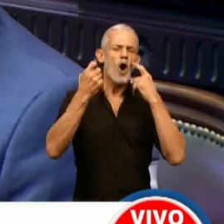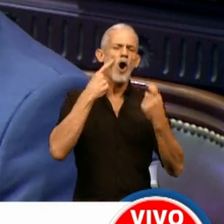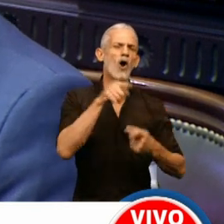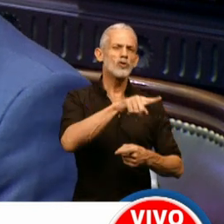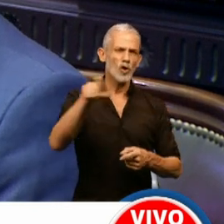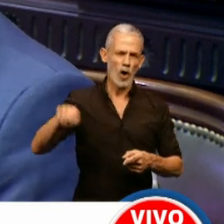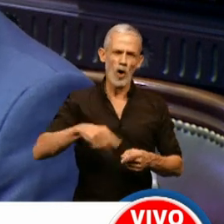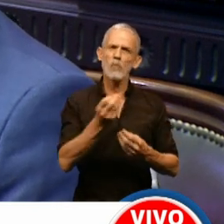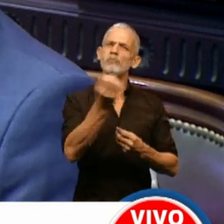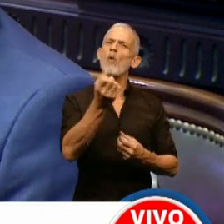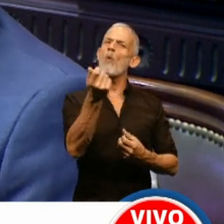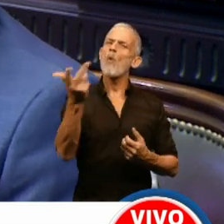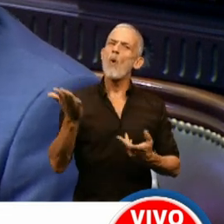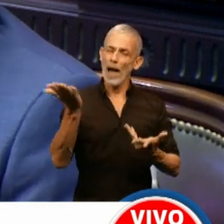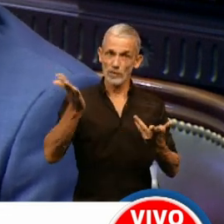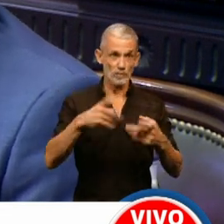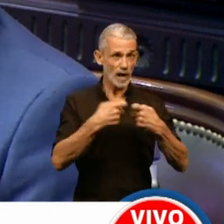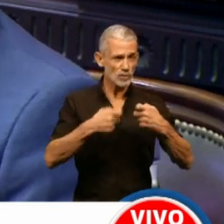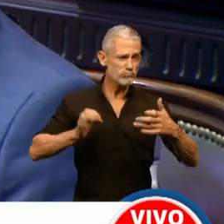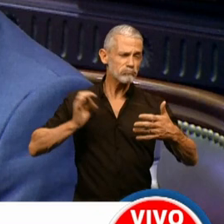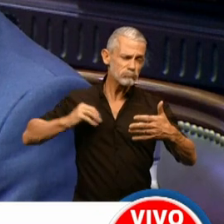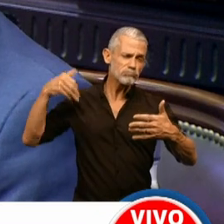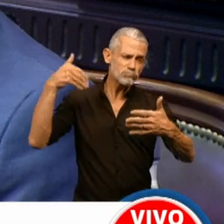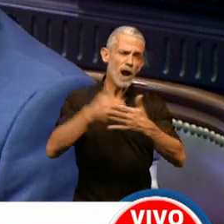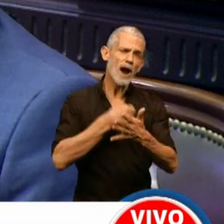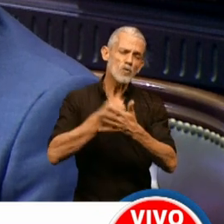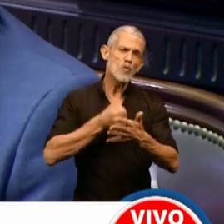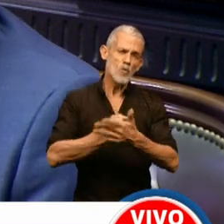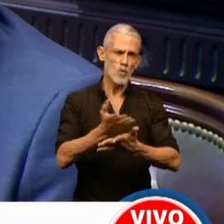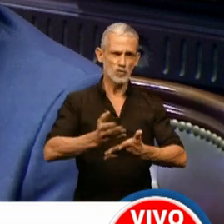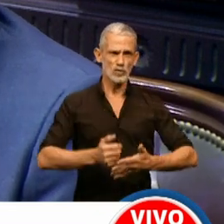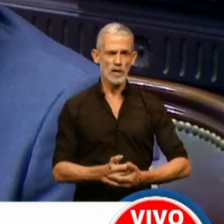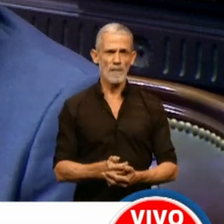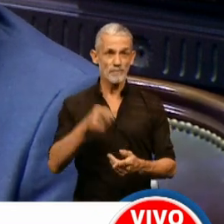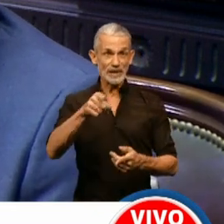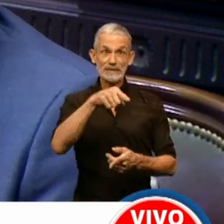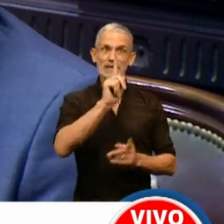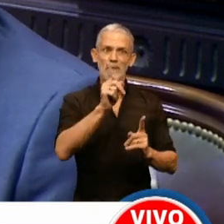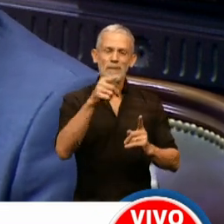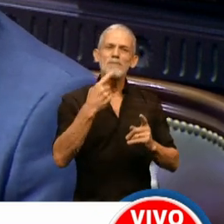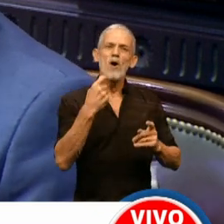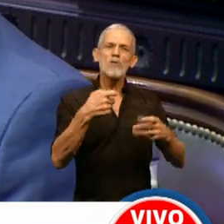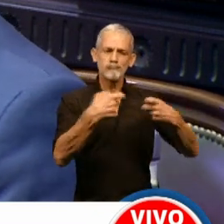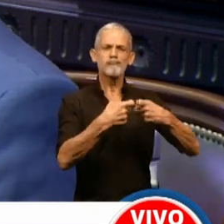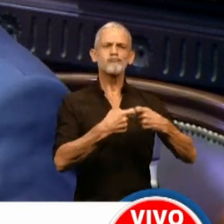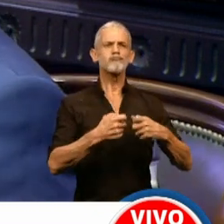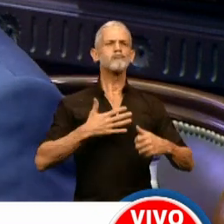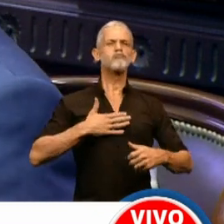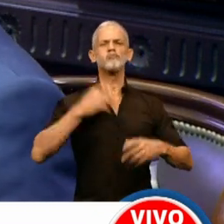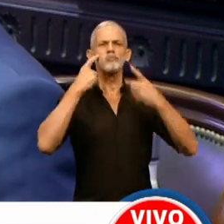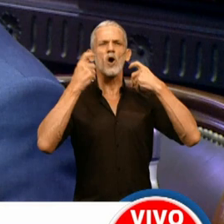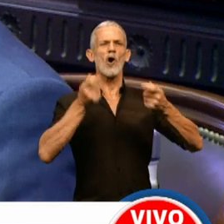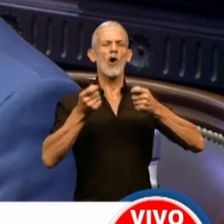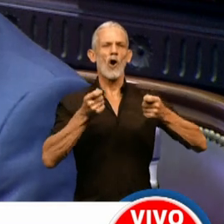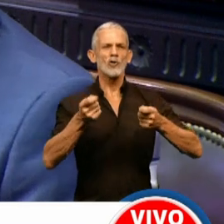gremios las organizaciones llevan años de lucha y serán ellos los mejores custodios y los